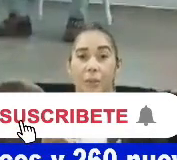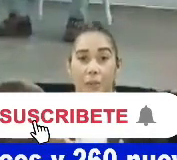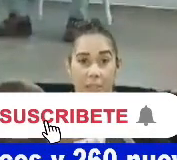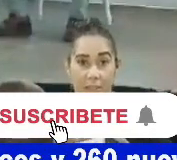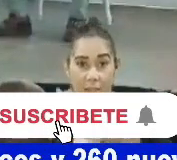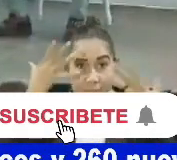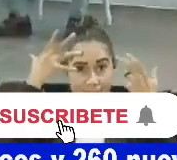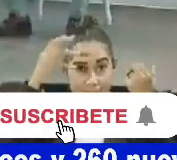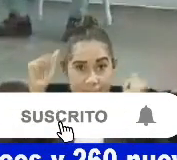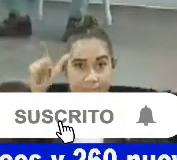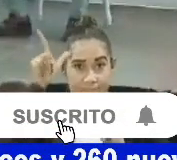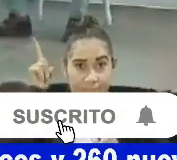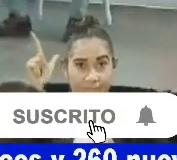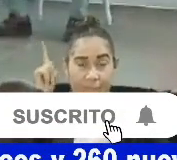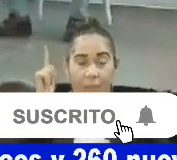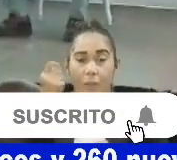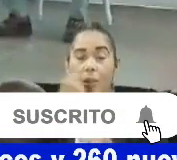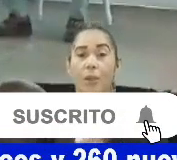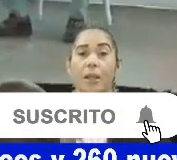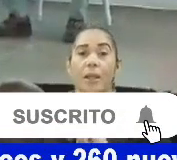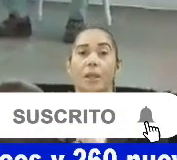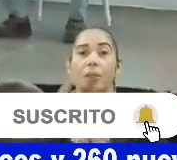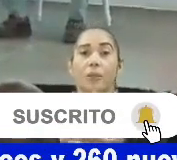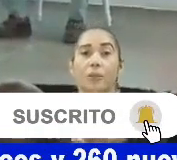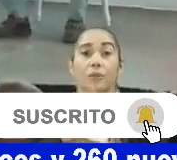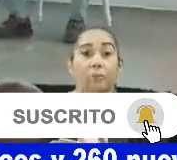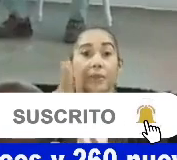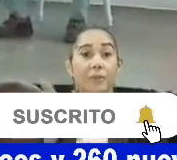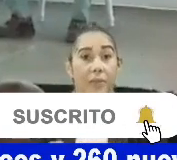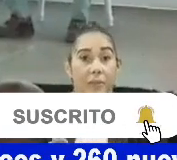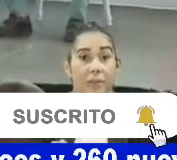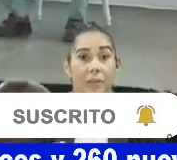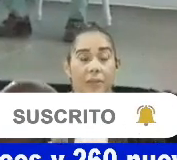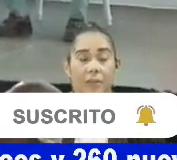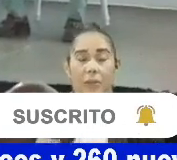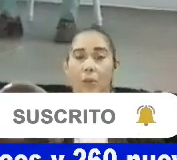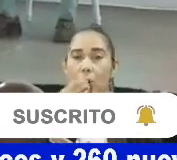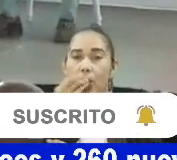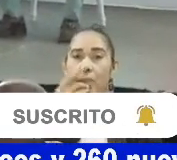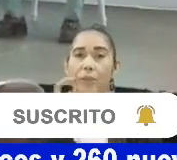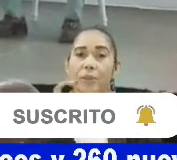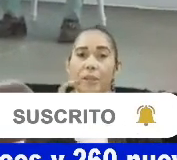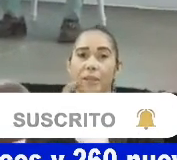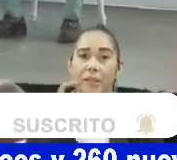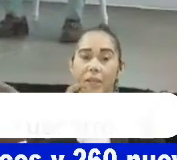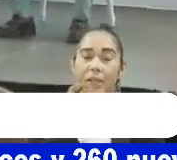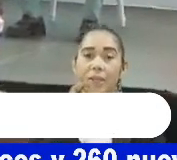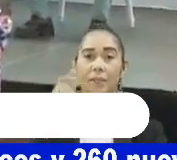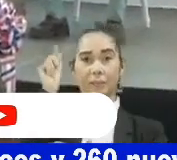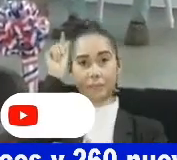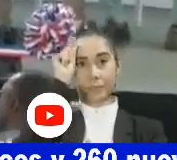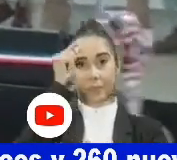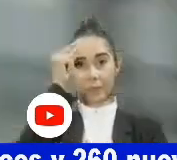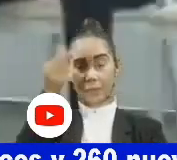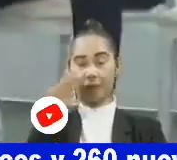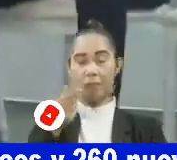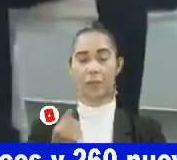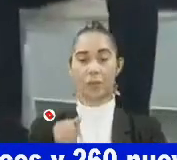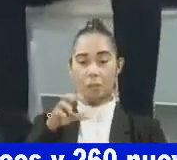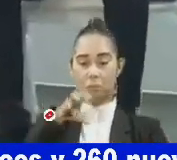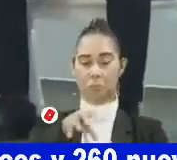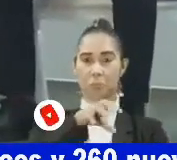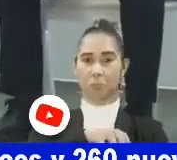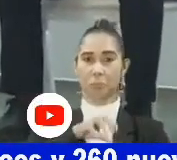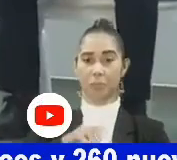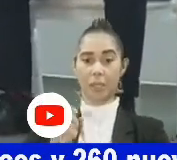Abinader y por eso en el año 2022 los comedores económicos del Estado han